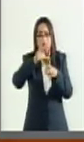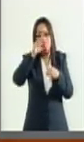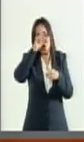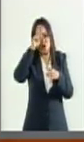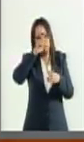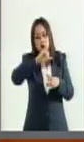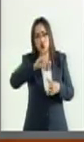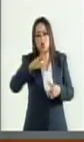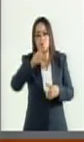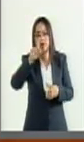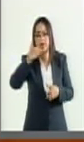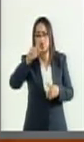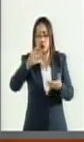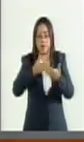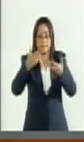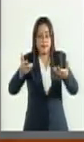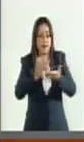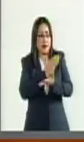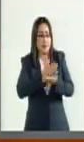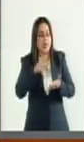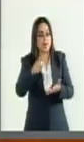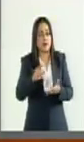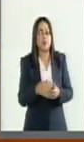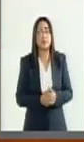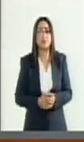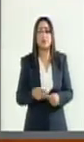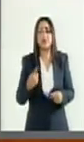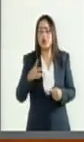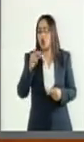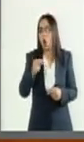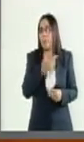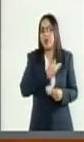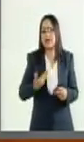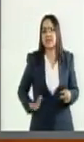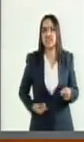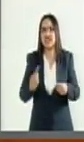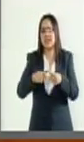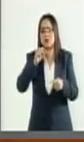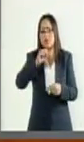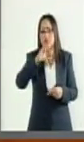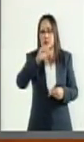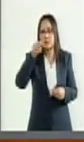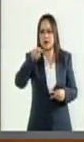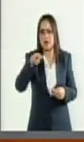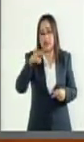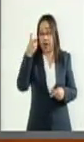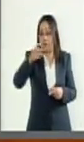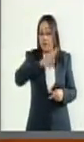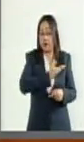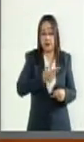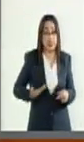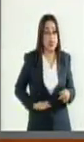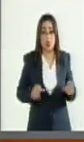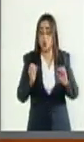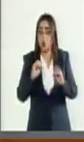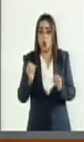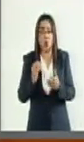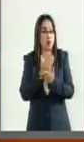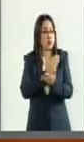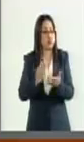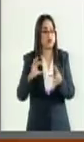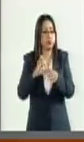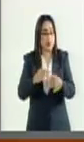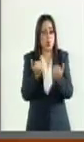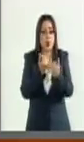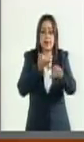la Judicatura. Ya no sea presidido por el presidente de la Suprema Corte, igual en el caso de los consejos de la Judicatura a